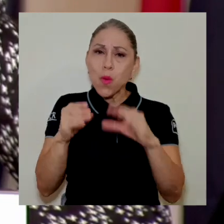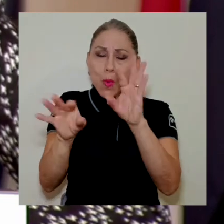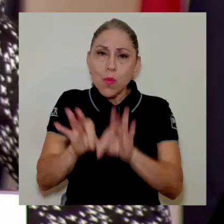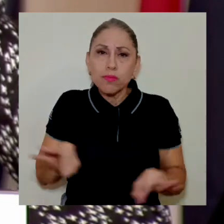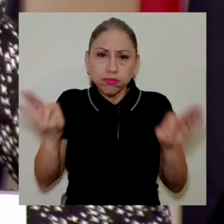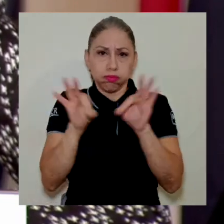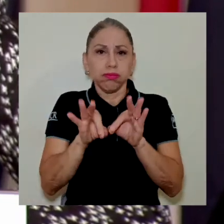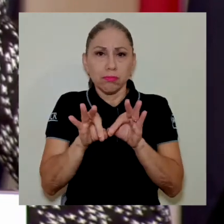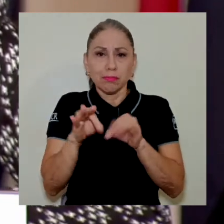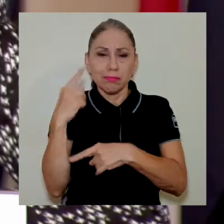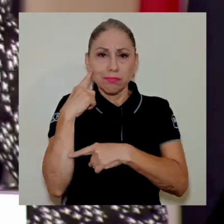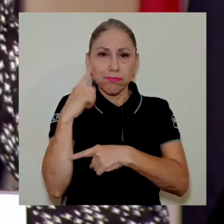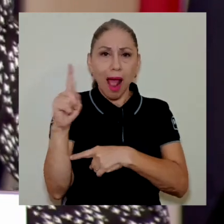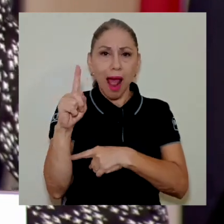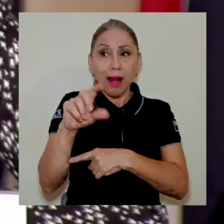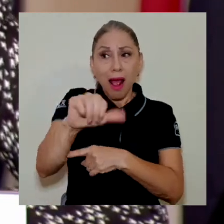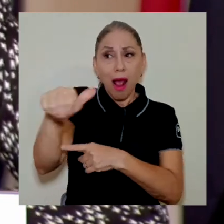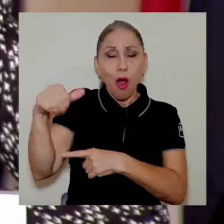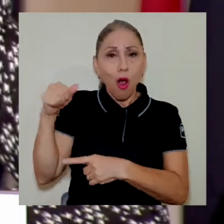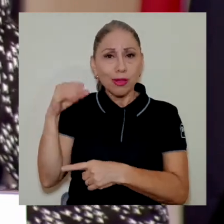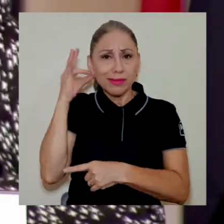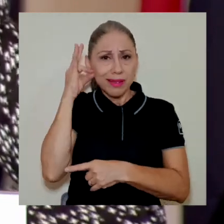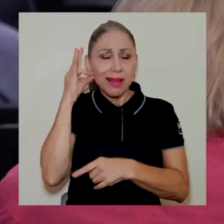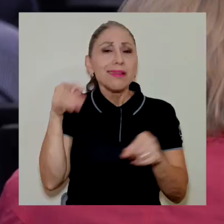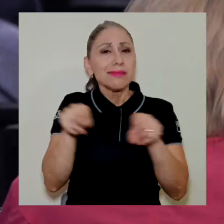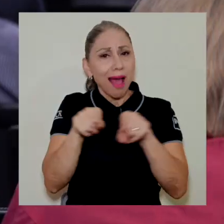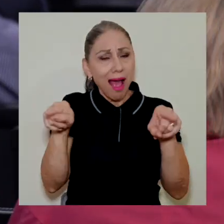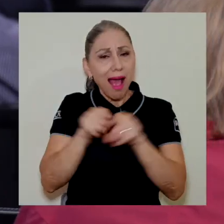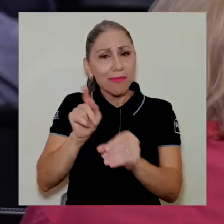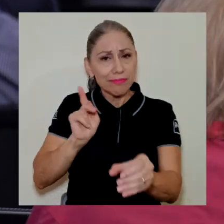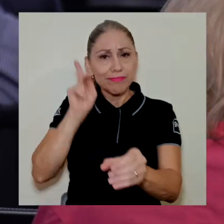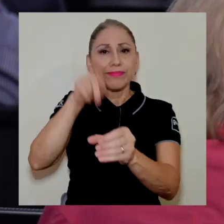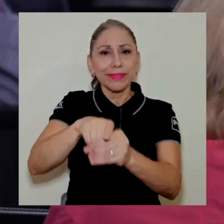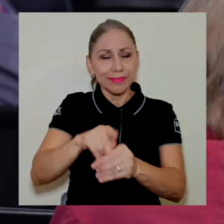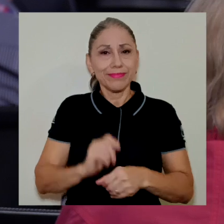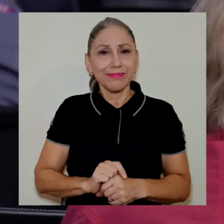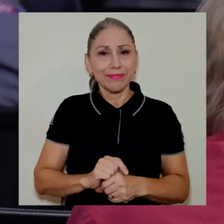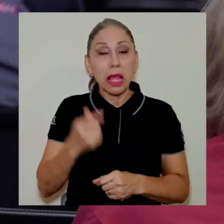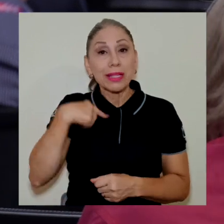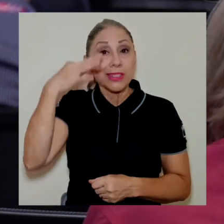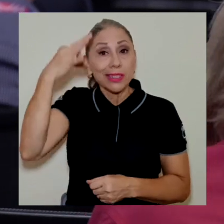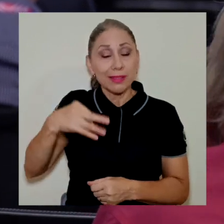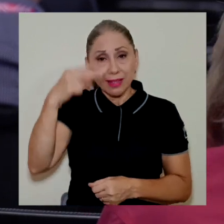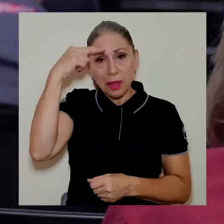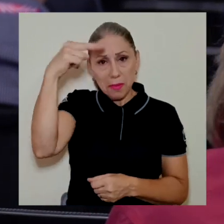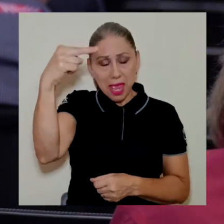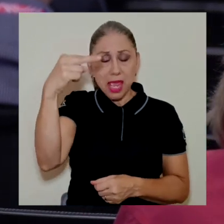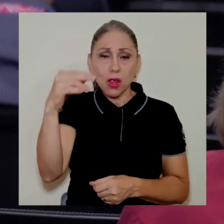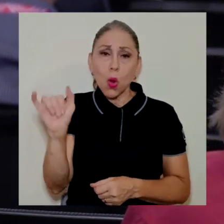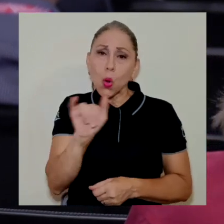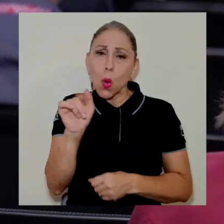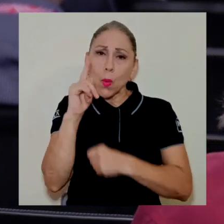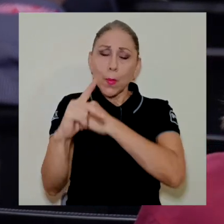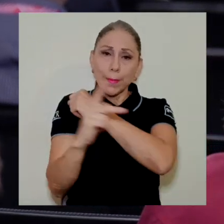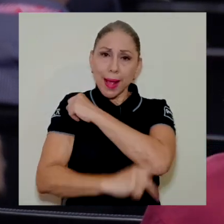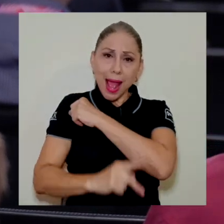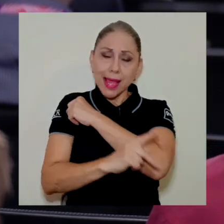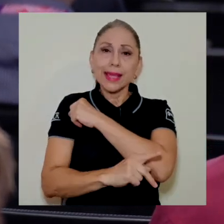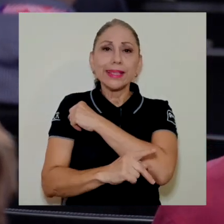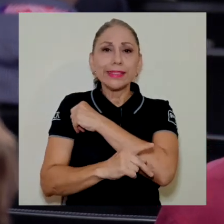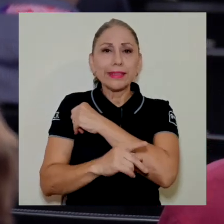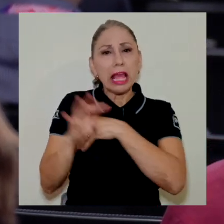muy importante para que las otras mujeres también participen, ¿verdad? Entonces creo que en México, siendo un